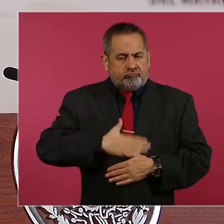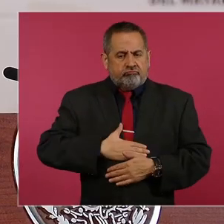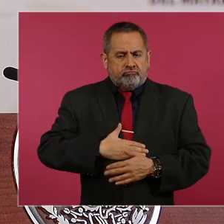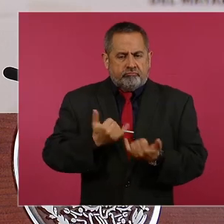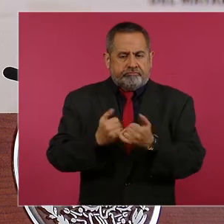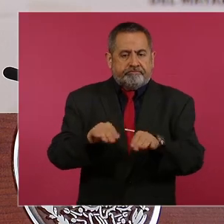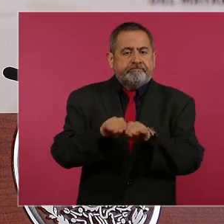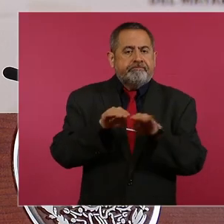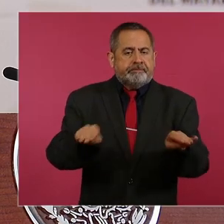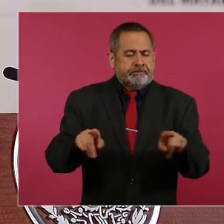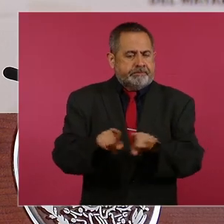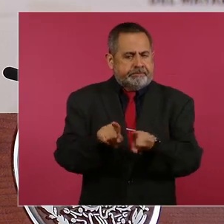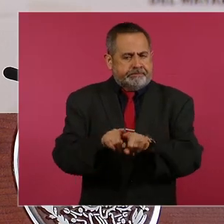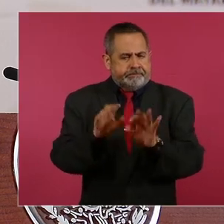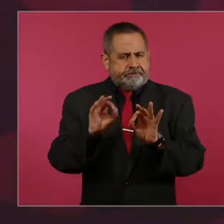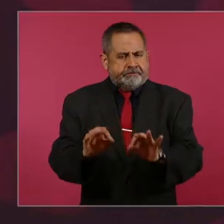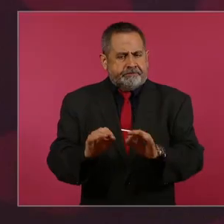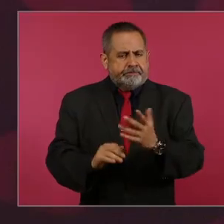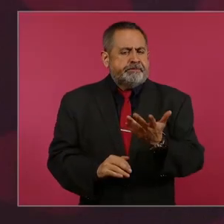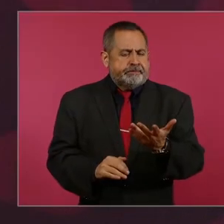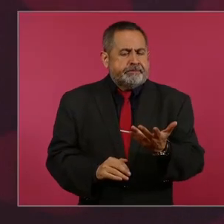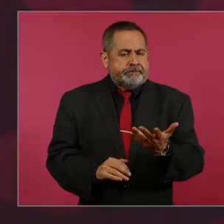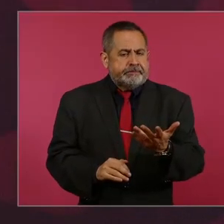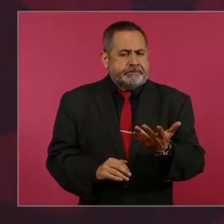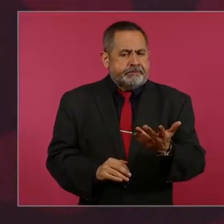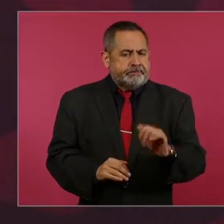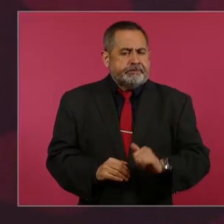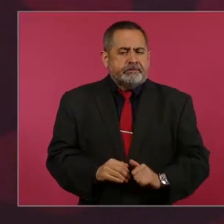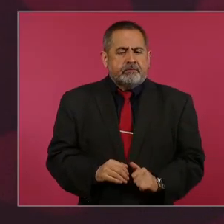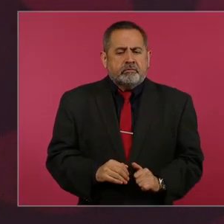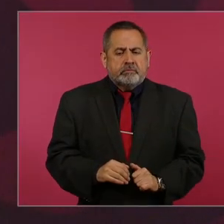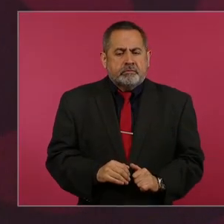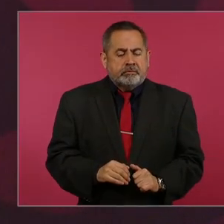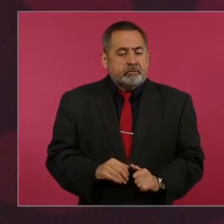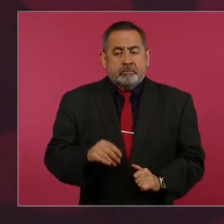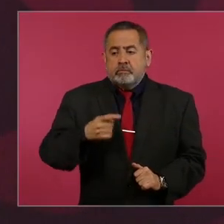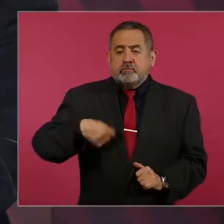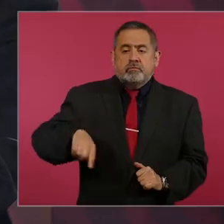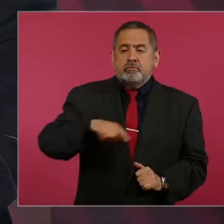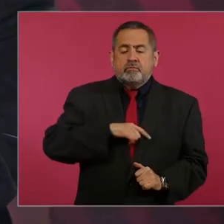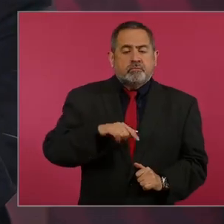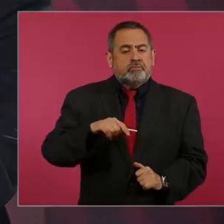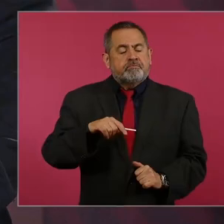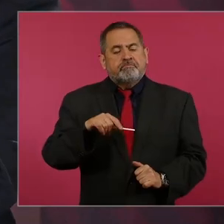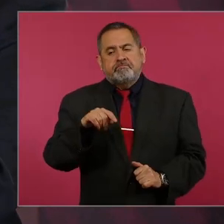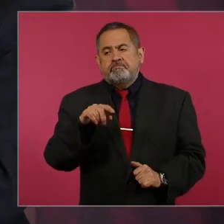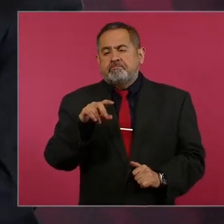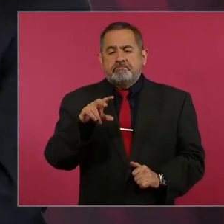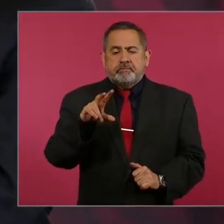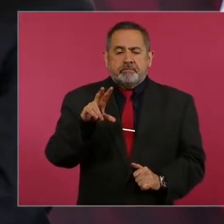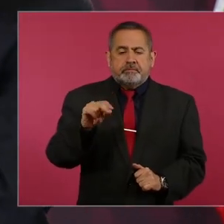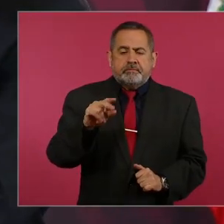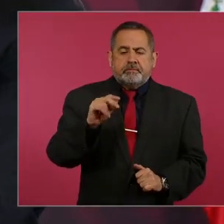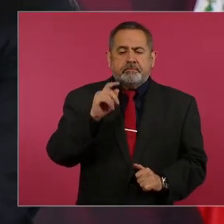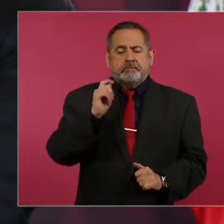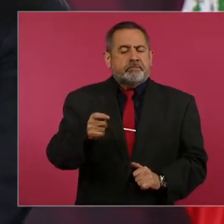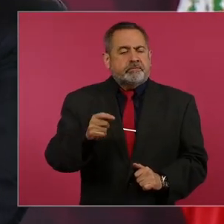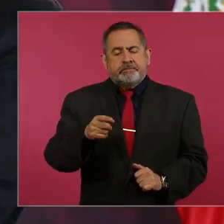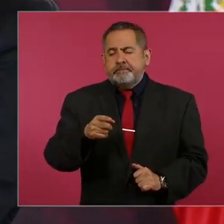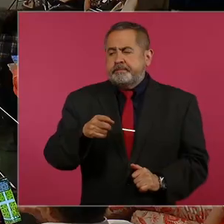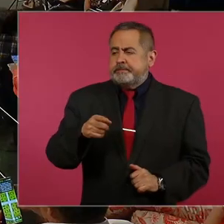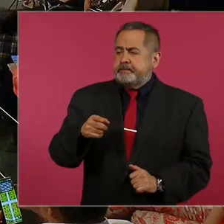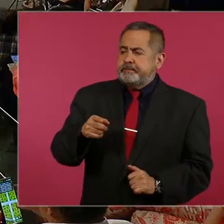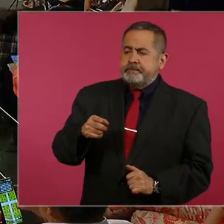que no vivamos en una sociedad